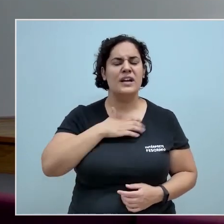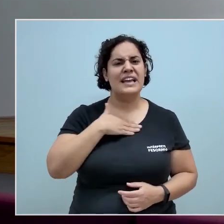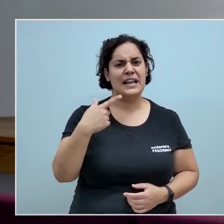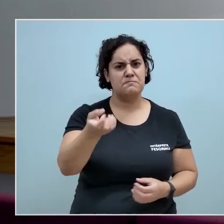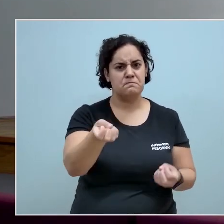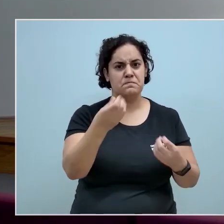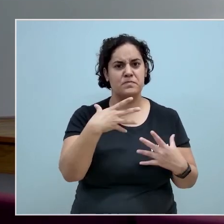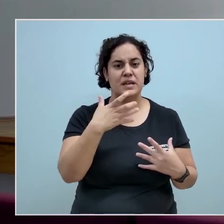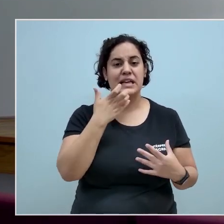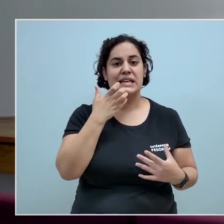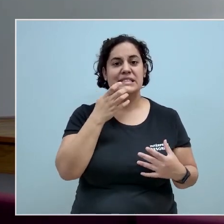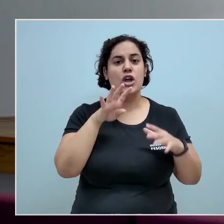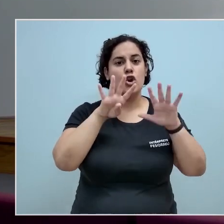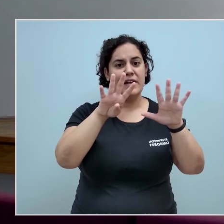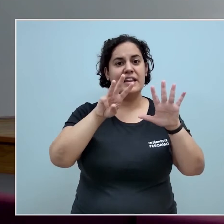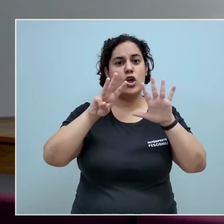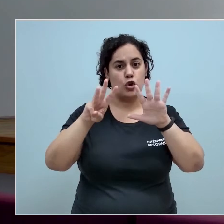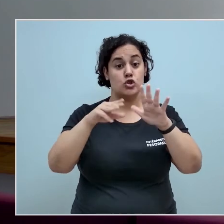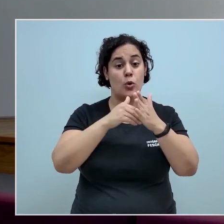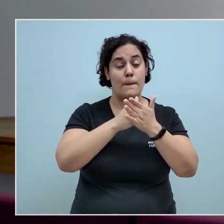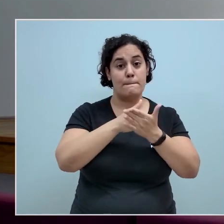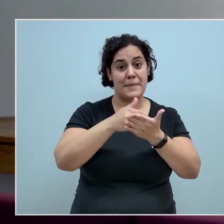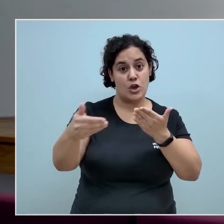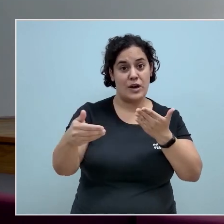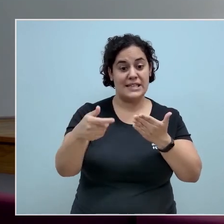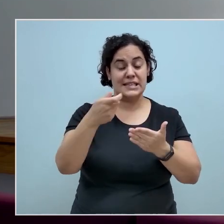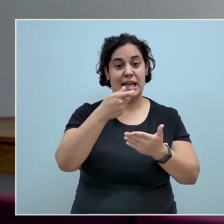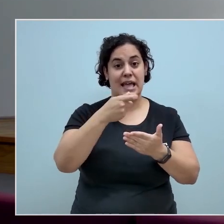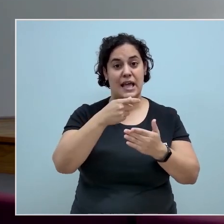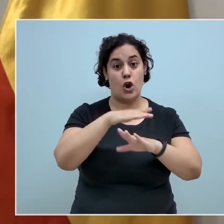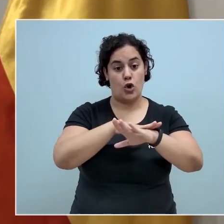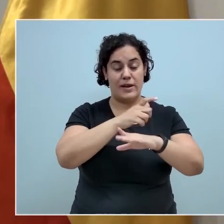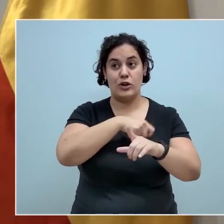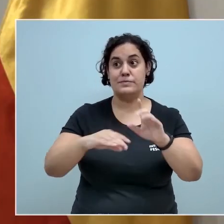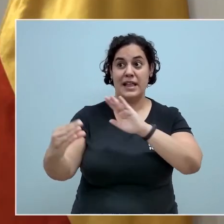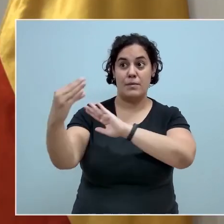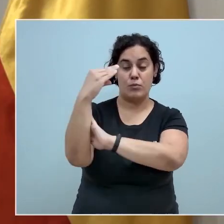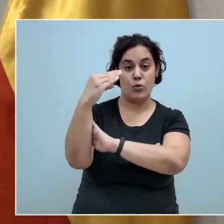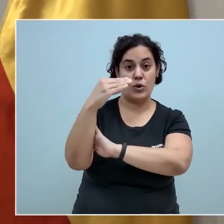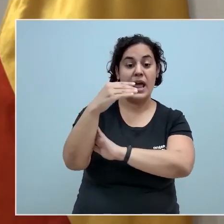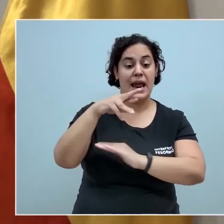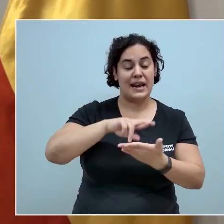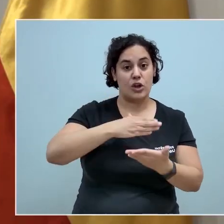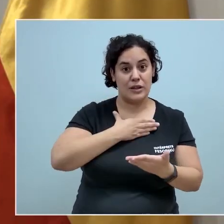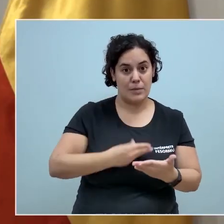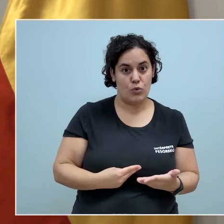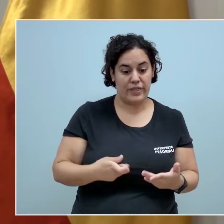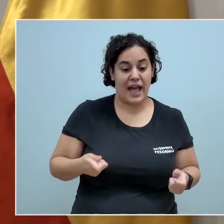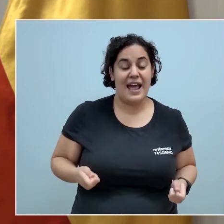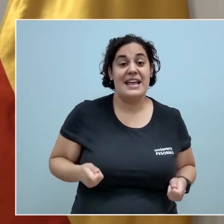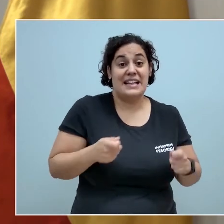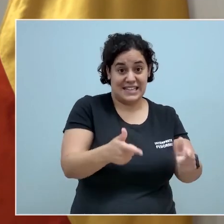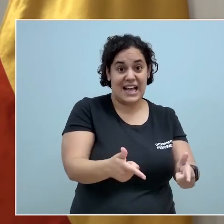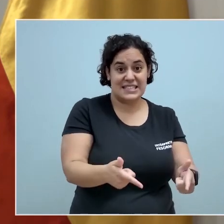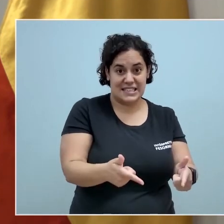si es superior a los 98 millones que va a destinar el Gobierno de España. Vamos a ver, no creo que haya que estar